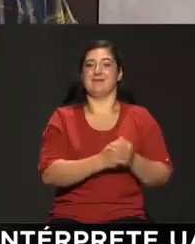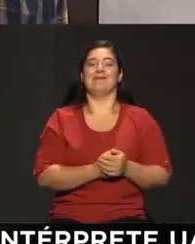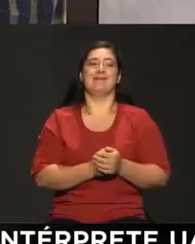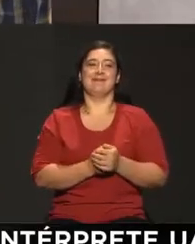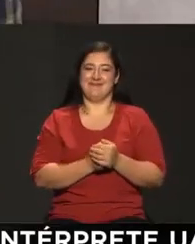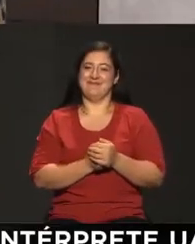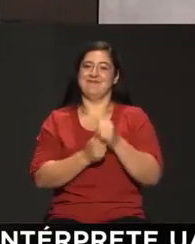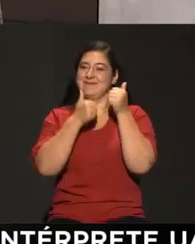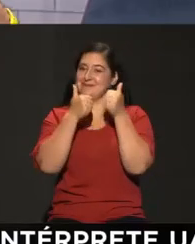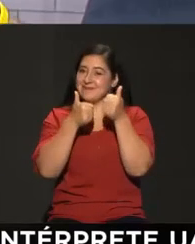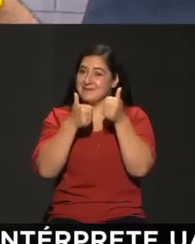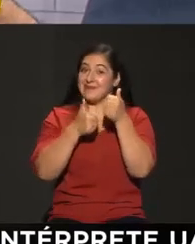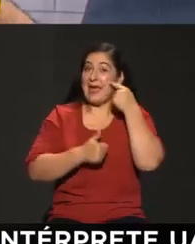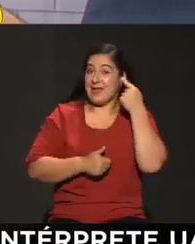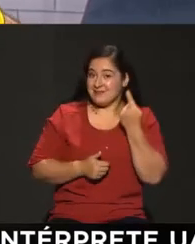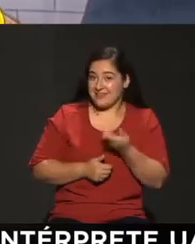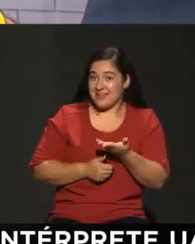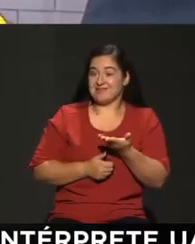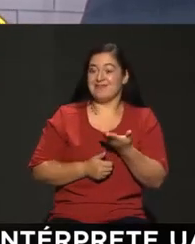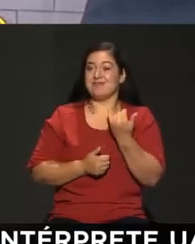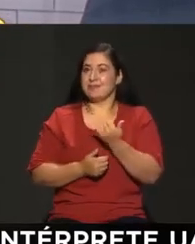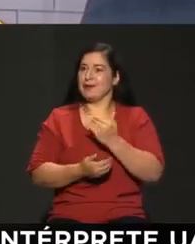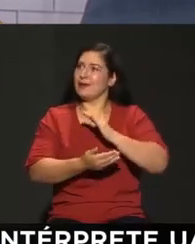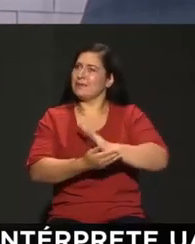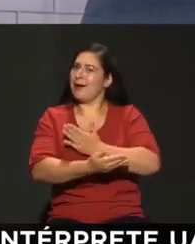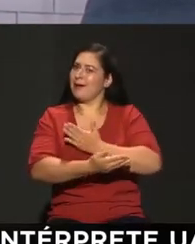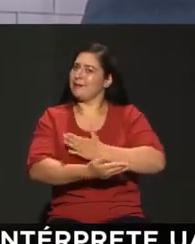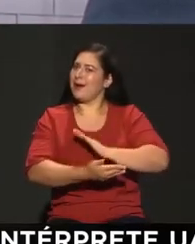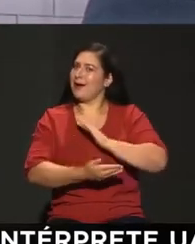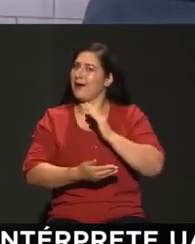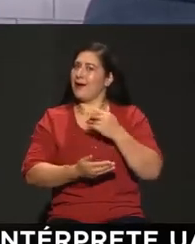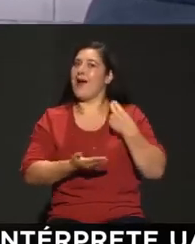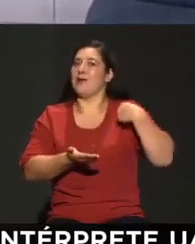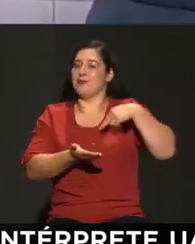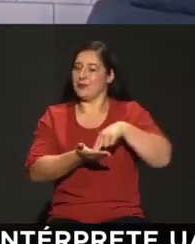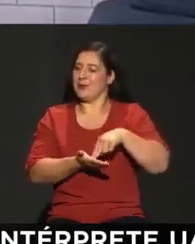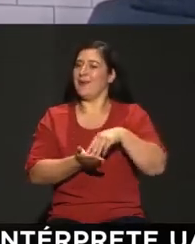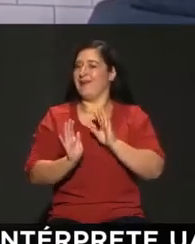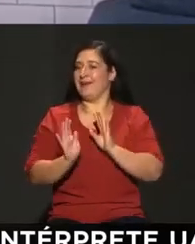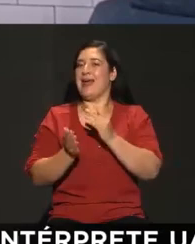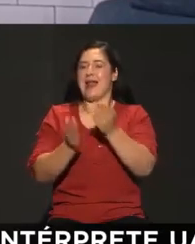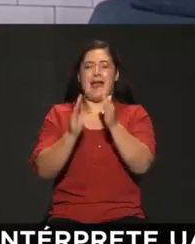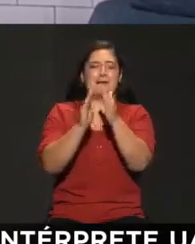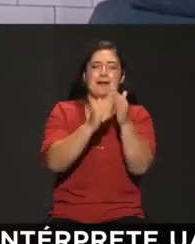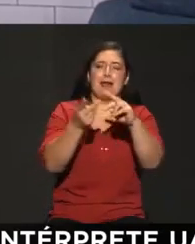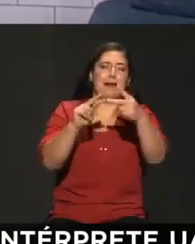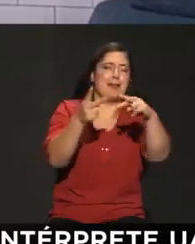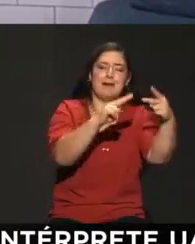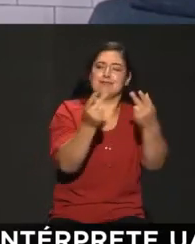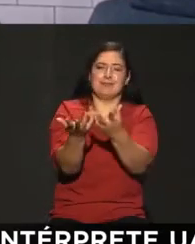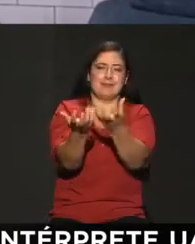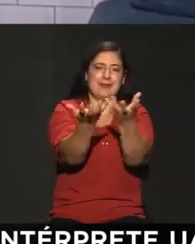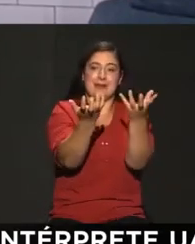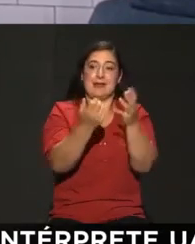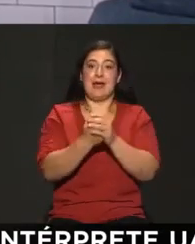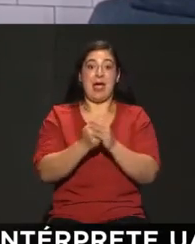Muy bien. Ahí tenemos una pequeña composición que nosotros podemos, digamos, en casa variarlo como sea. Ahora, con